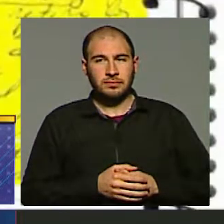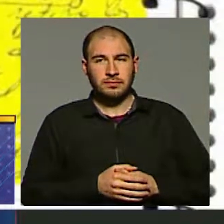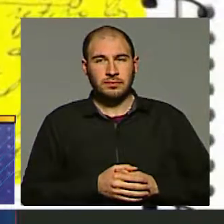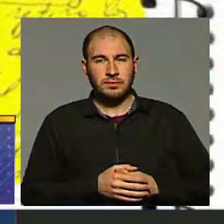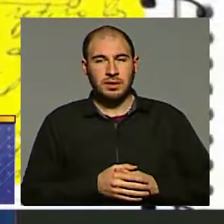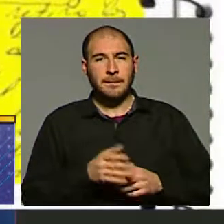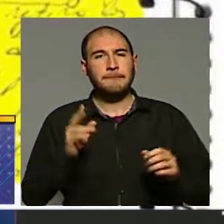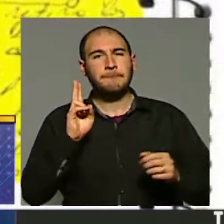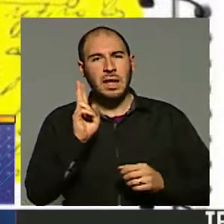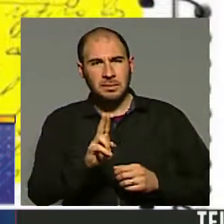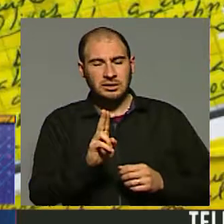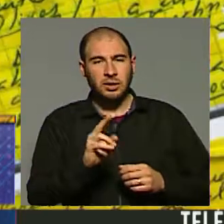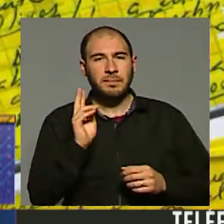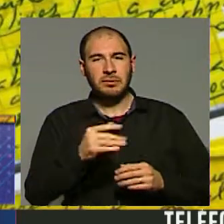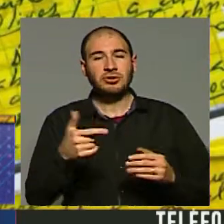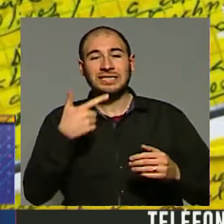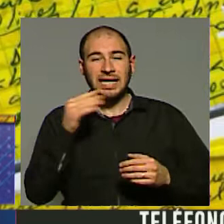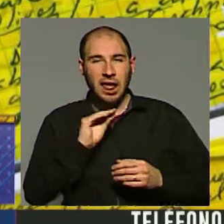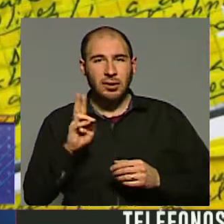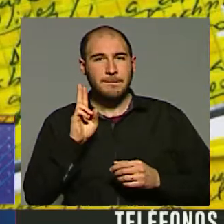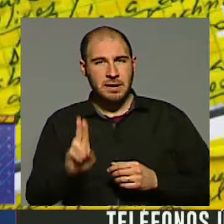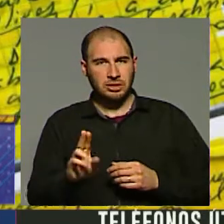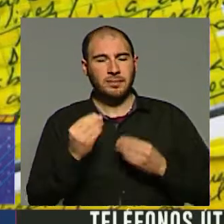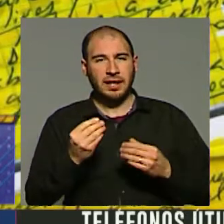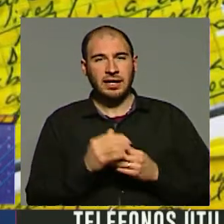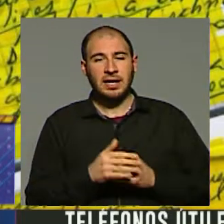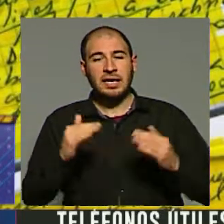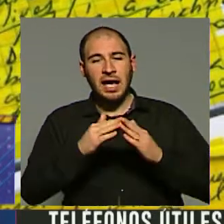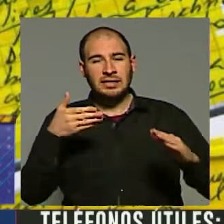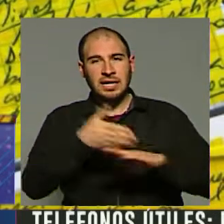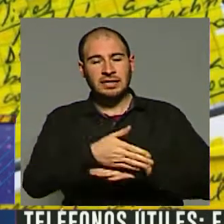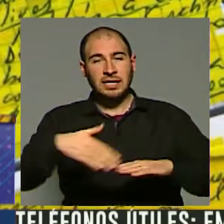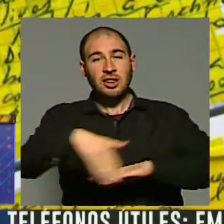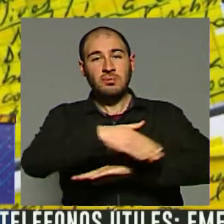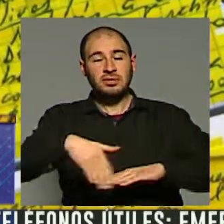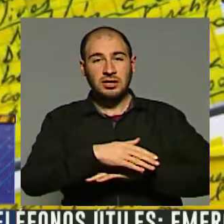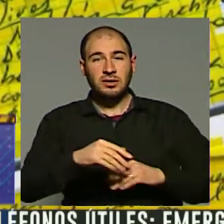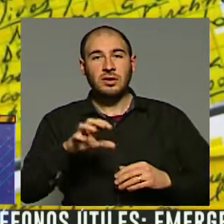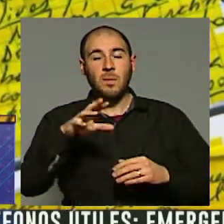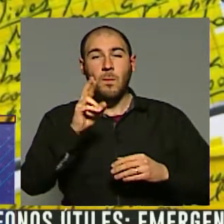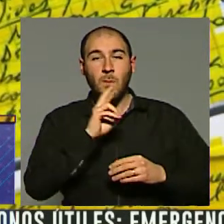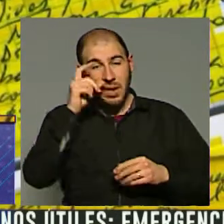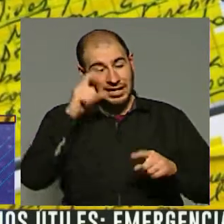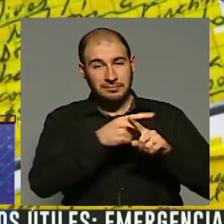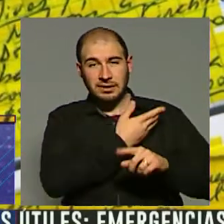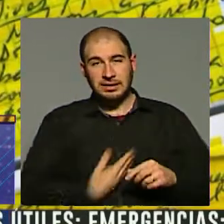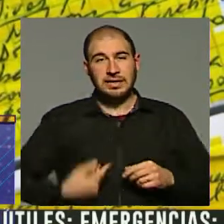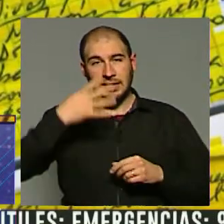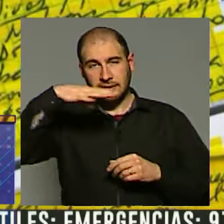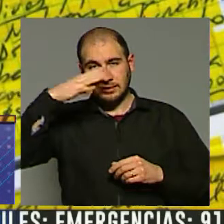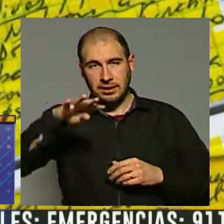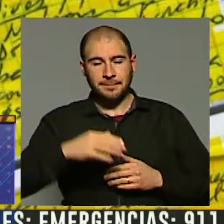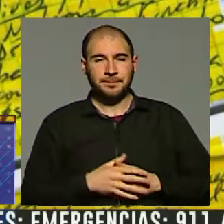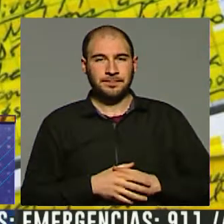la autorización, un pedido de autorización a la Cámara de Senadores para allanar el domicilio y el despacho de la ex presidenta Cristina